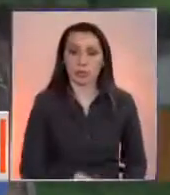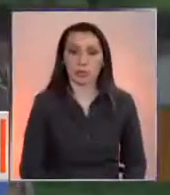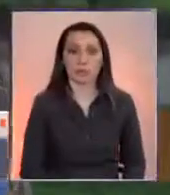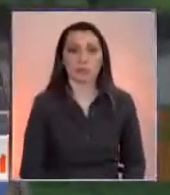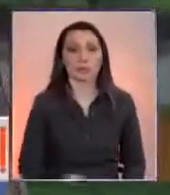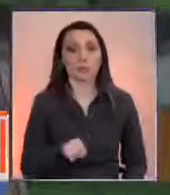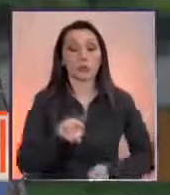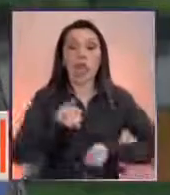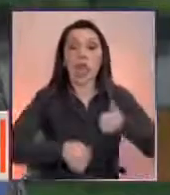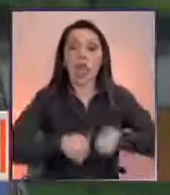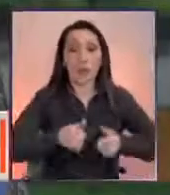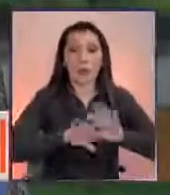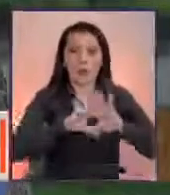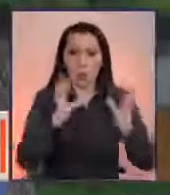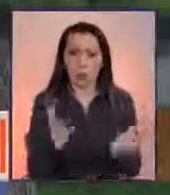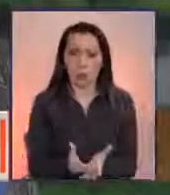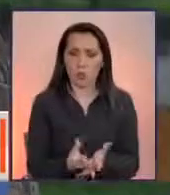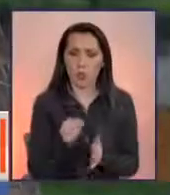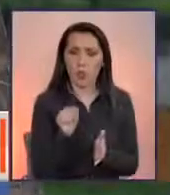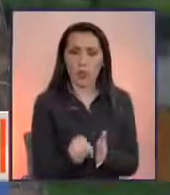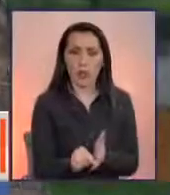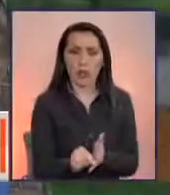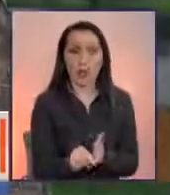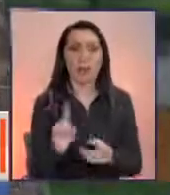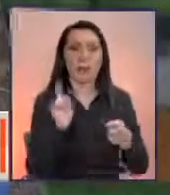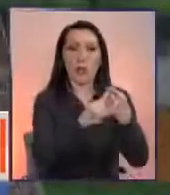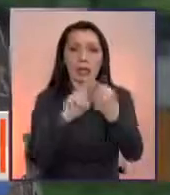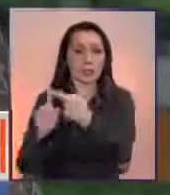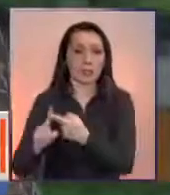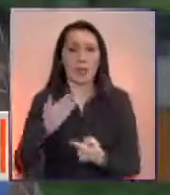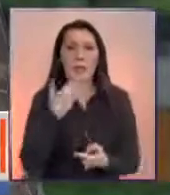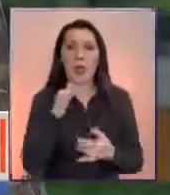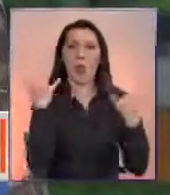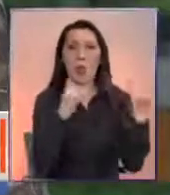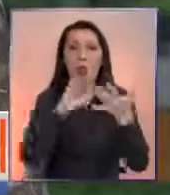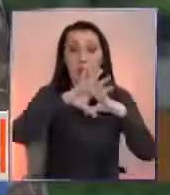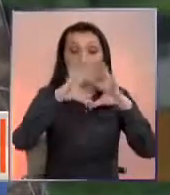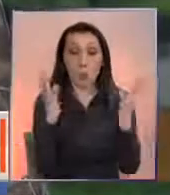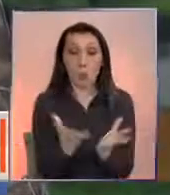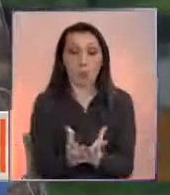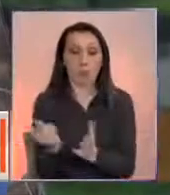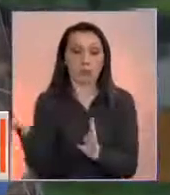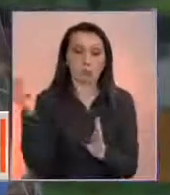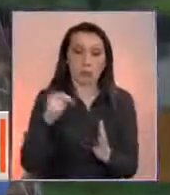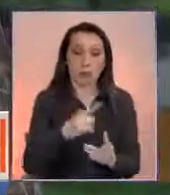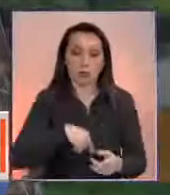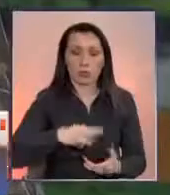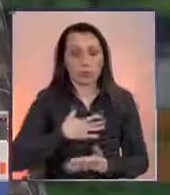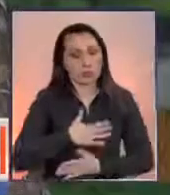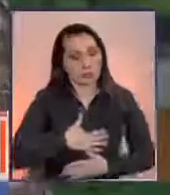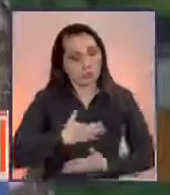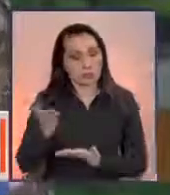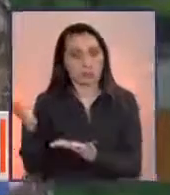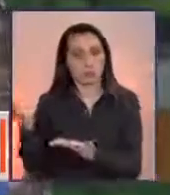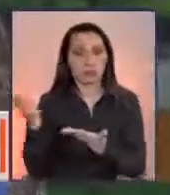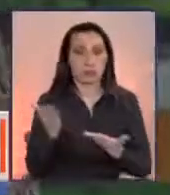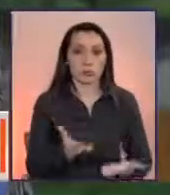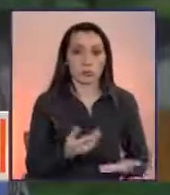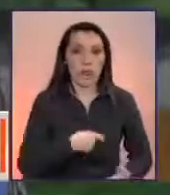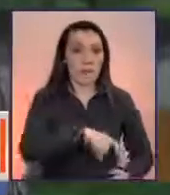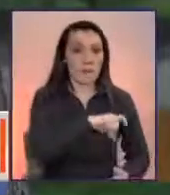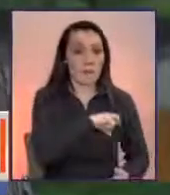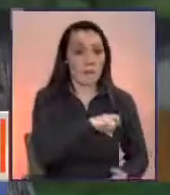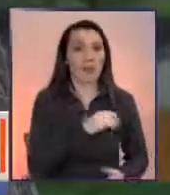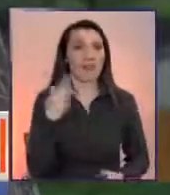un campeonato mundial absoluto, que participan todos los mejores jugadores del mundo. Entonces, para nosotros es un privilegio, tanto como para el Estado español como